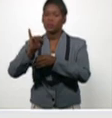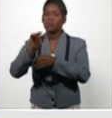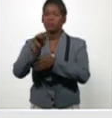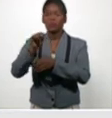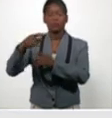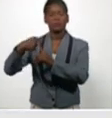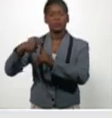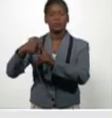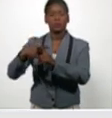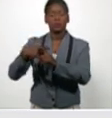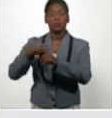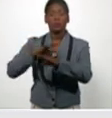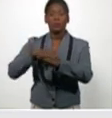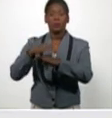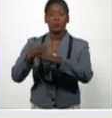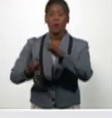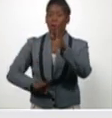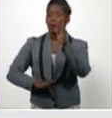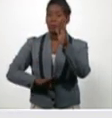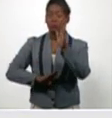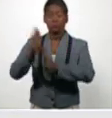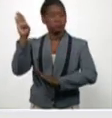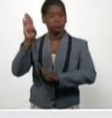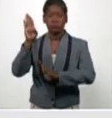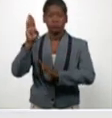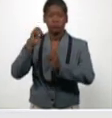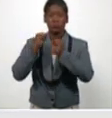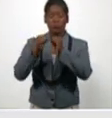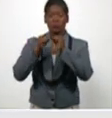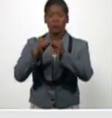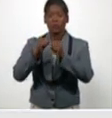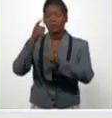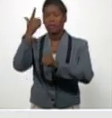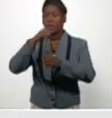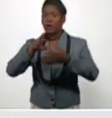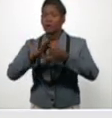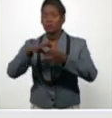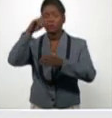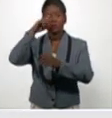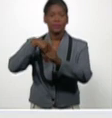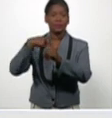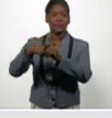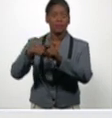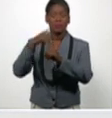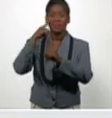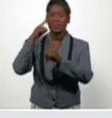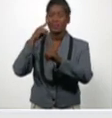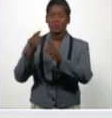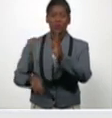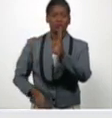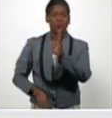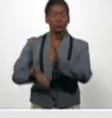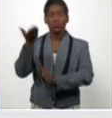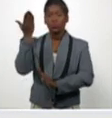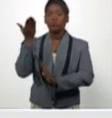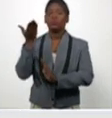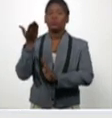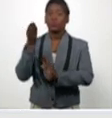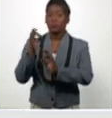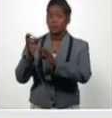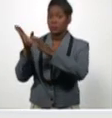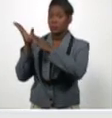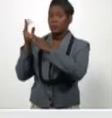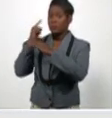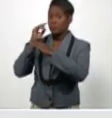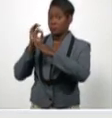incrementó nuevamente, agosto, septiembre. Ahí está el ligero incremento que